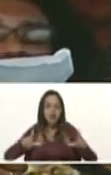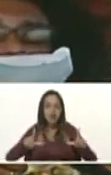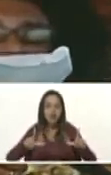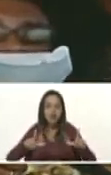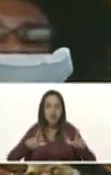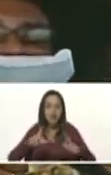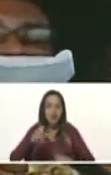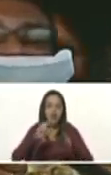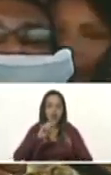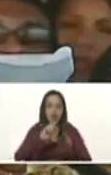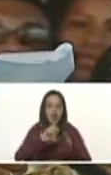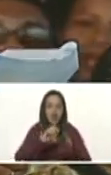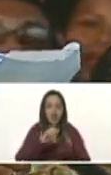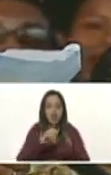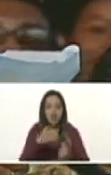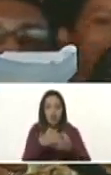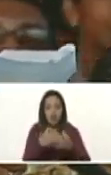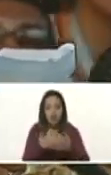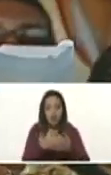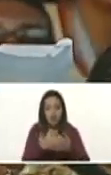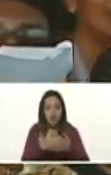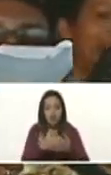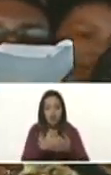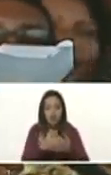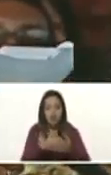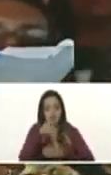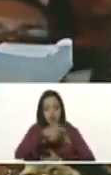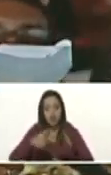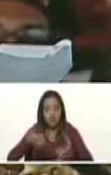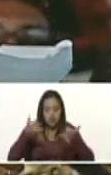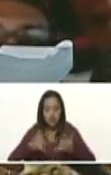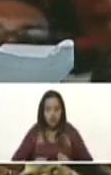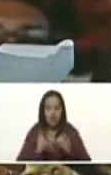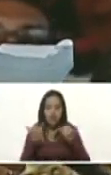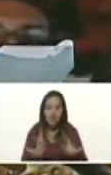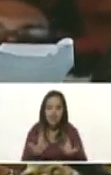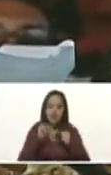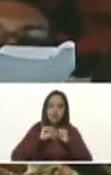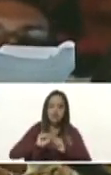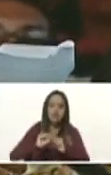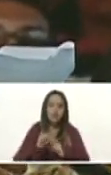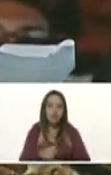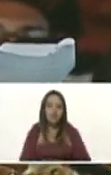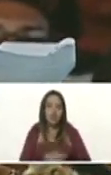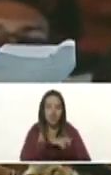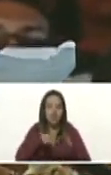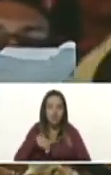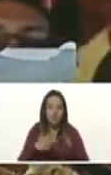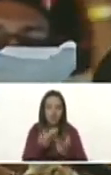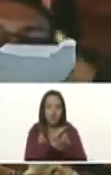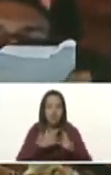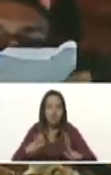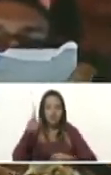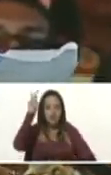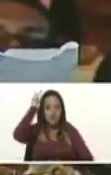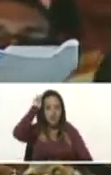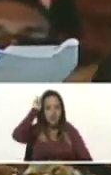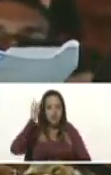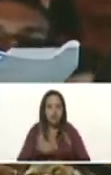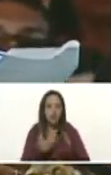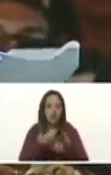Abya Yala y de sus hijos, por quienes ya lucharon nuestros libertadores aborígenes